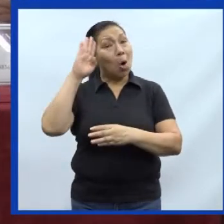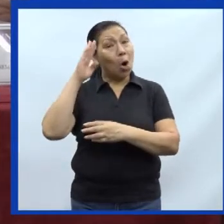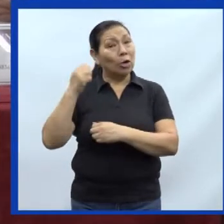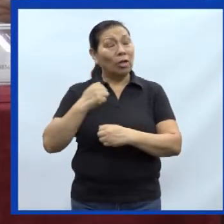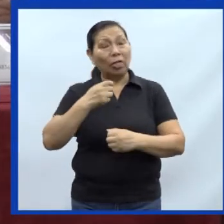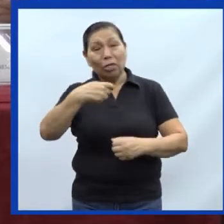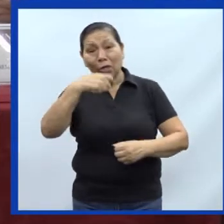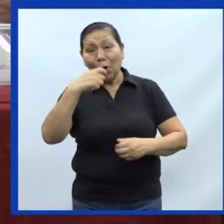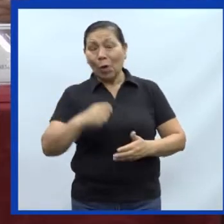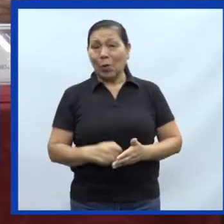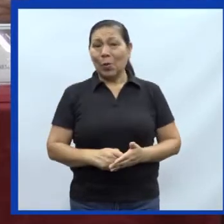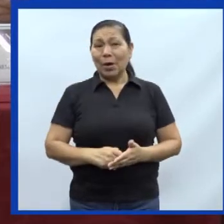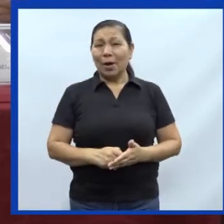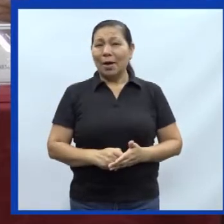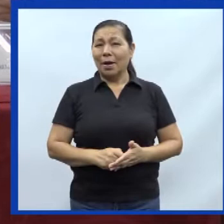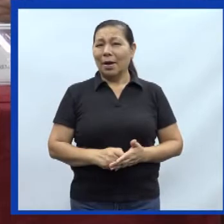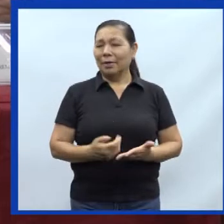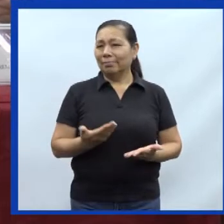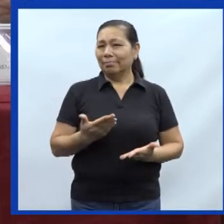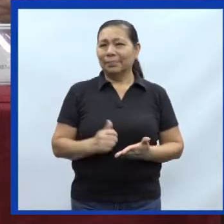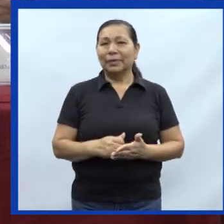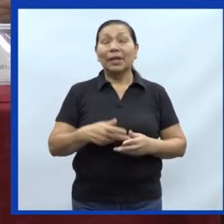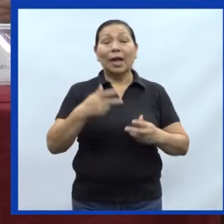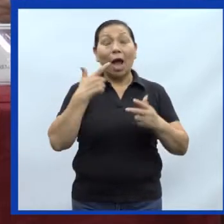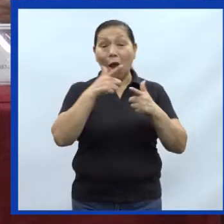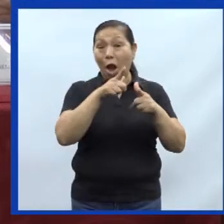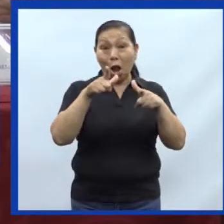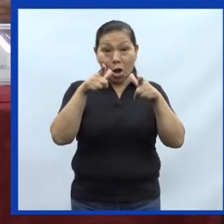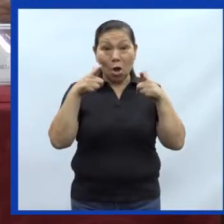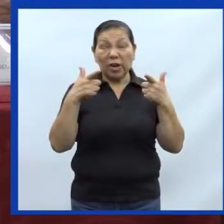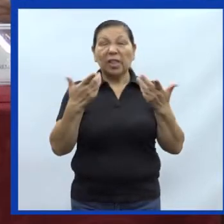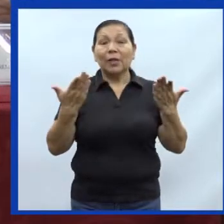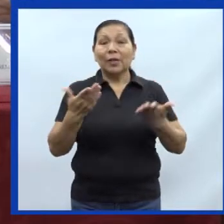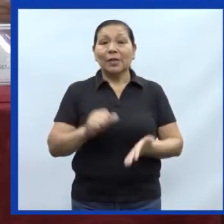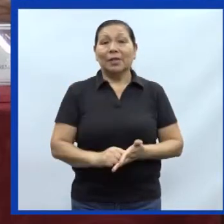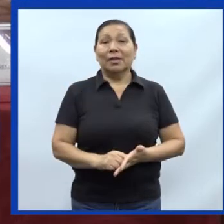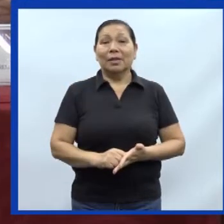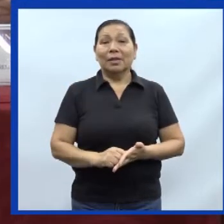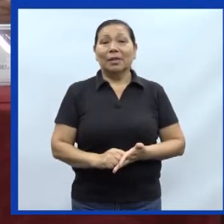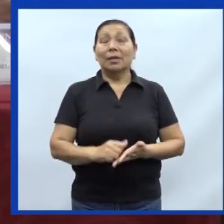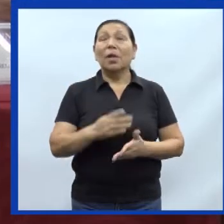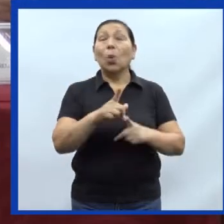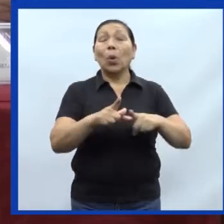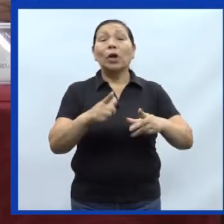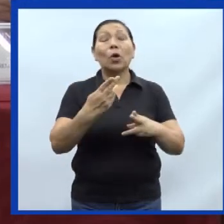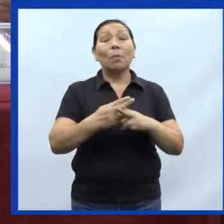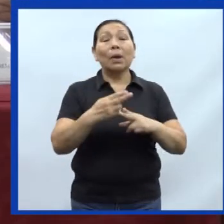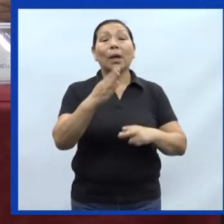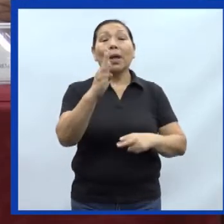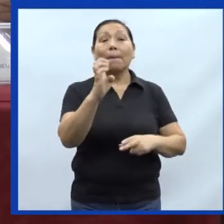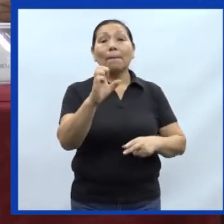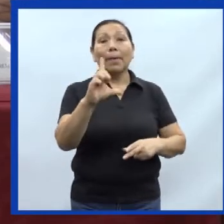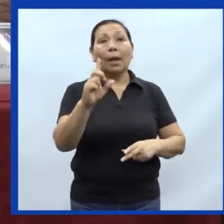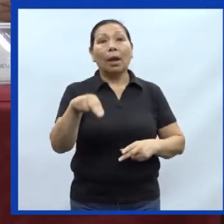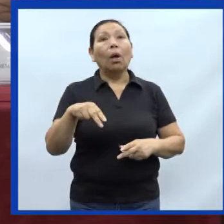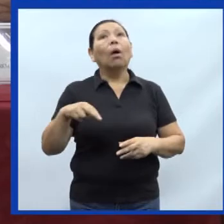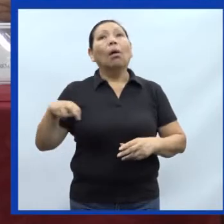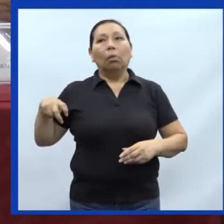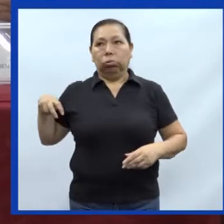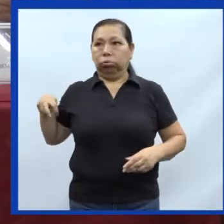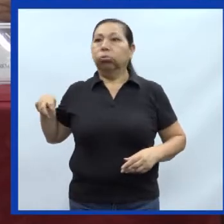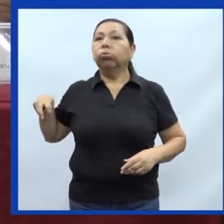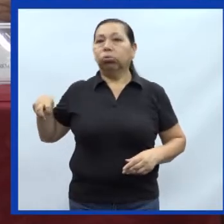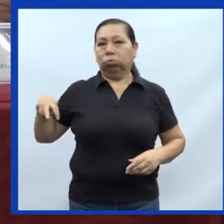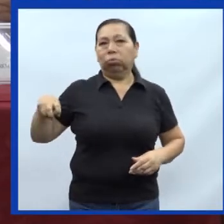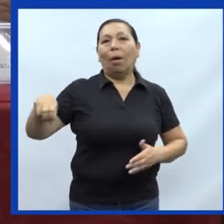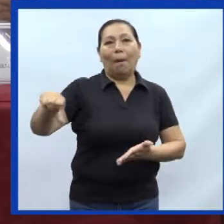de Drogas de Loreto, y donde quedaba, en la zona de Belén. Y tuve que caminar todo el mercado de